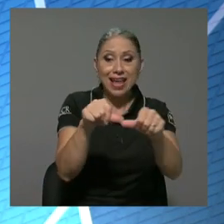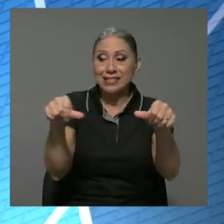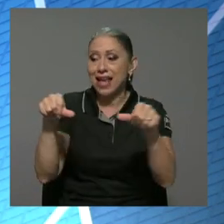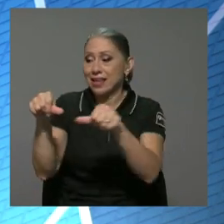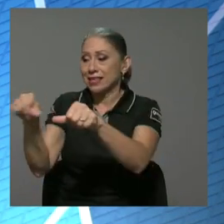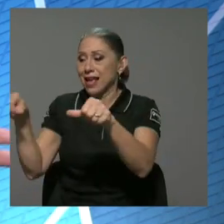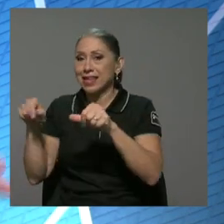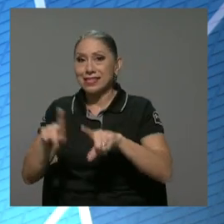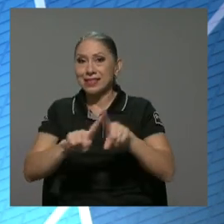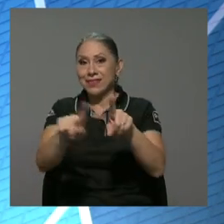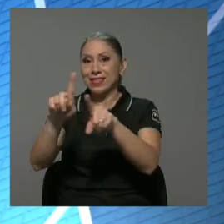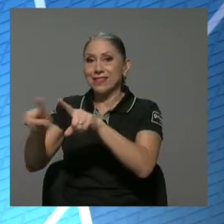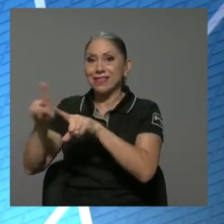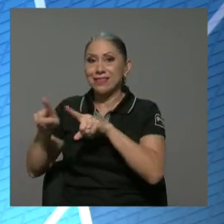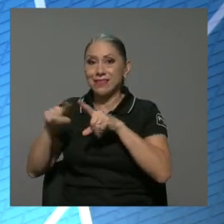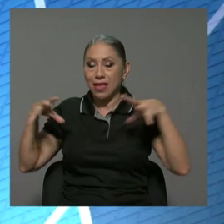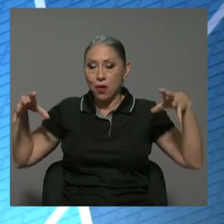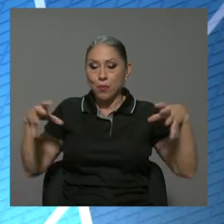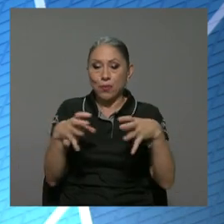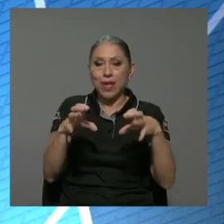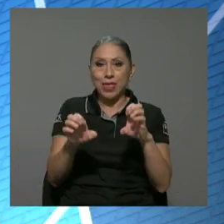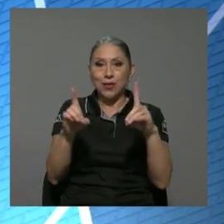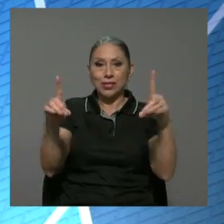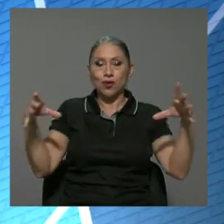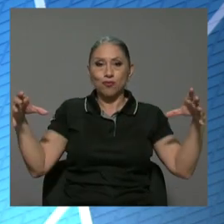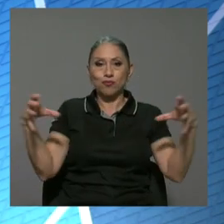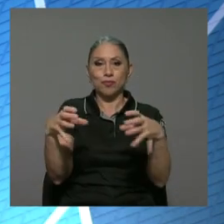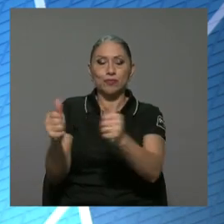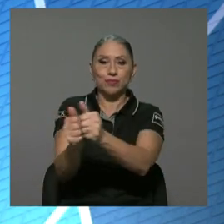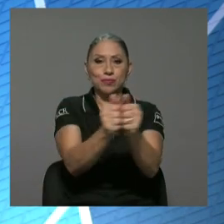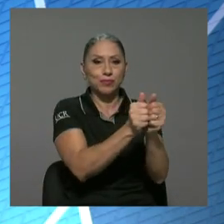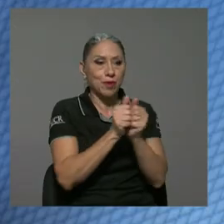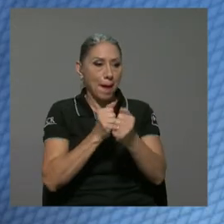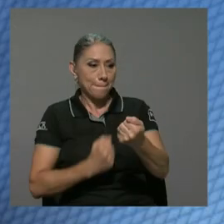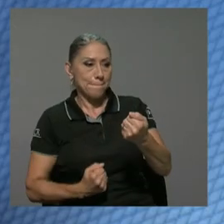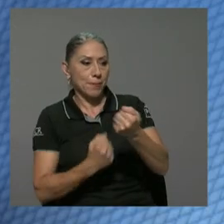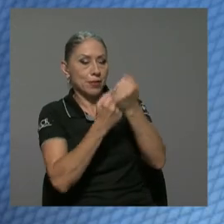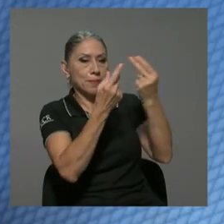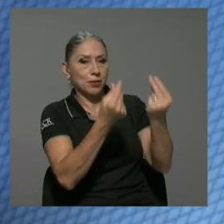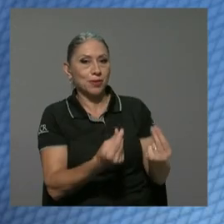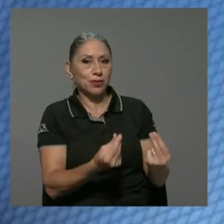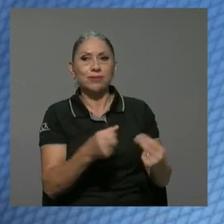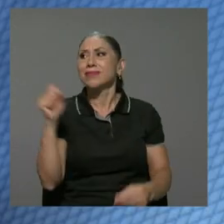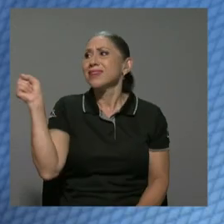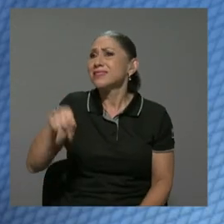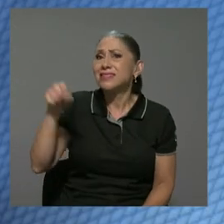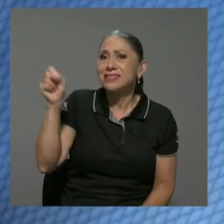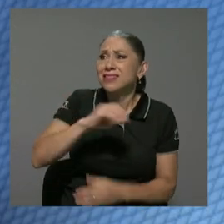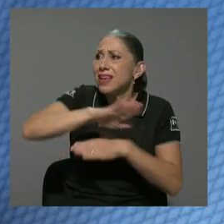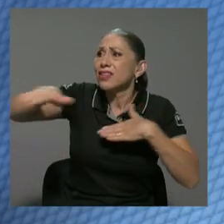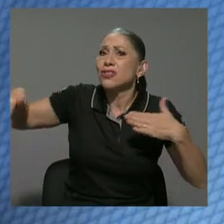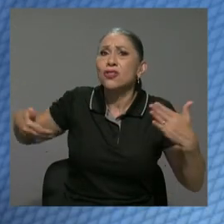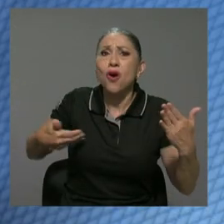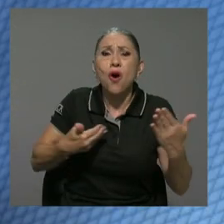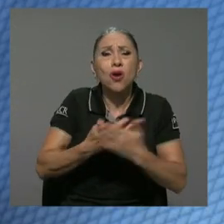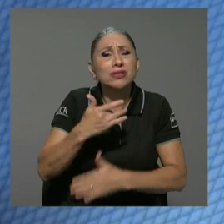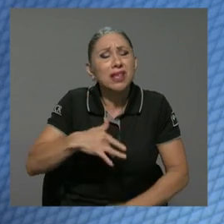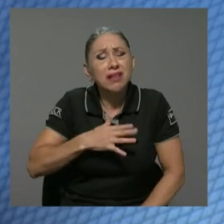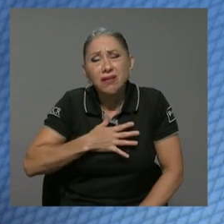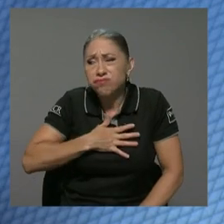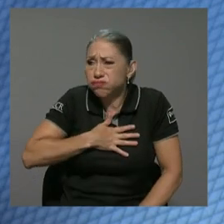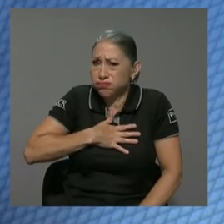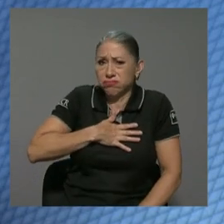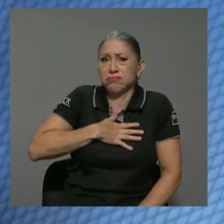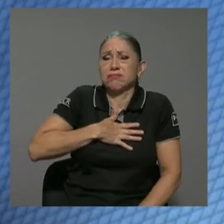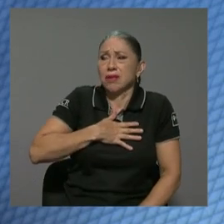el presupuesto. Uh-huh. ¿La Carmela? Sí, ese tema, es la indignación colectiva que estamos viviendo. Como